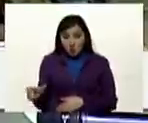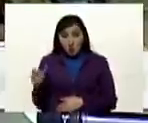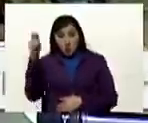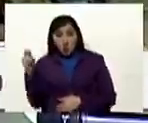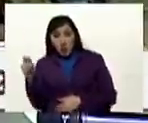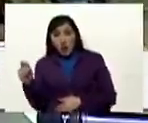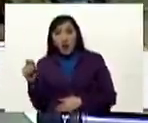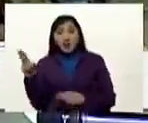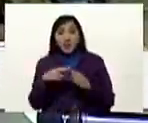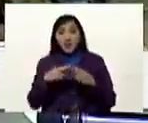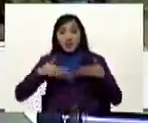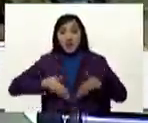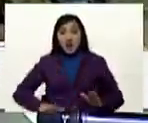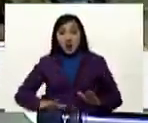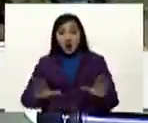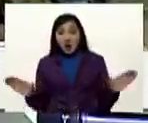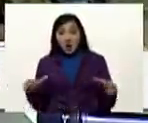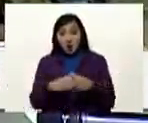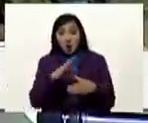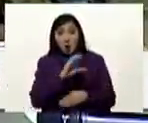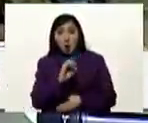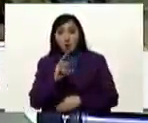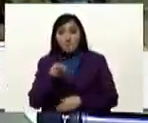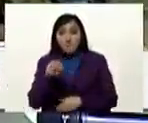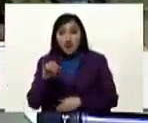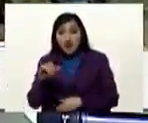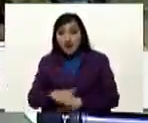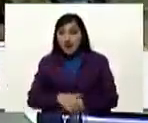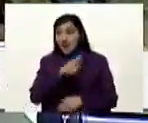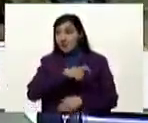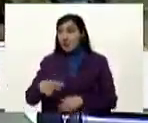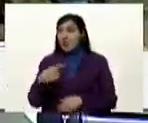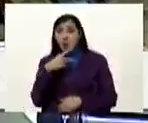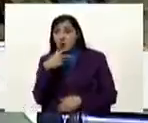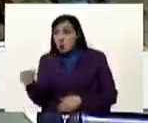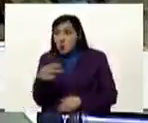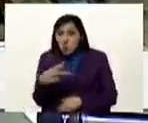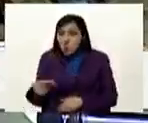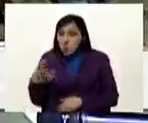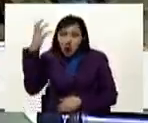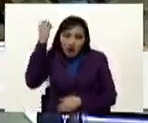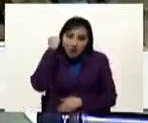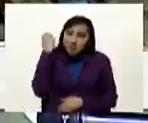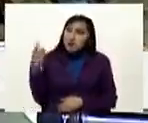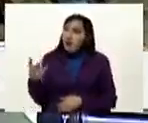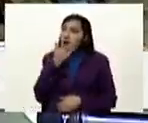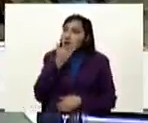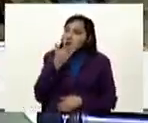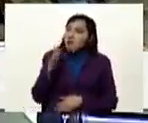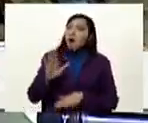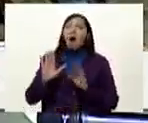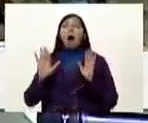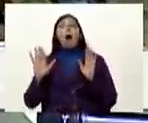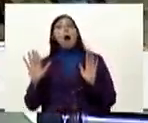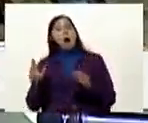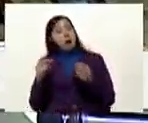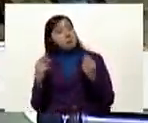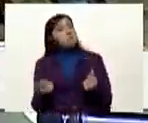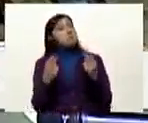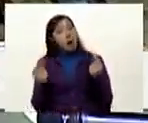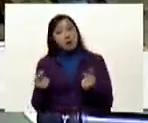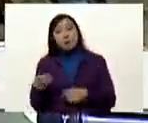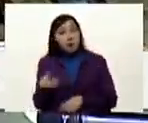Acción Democrática o de Copei. Entonces la gente le gritó, no, Francisco de Miranda. Entonces el diputado dijo, ah, era para decir, están